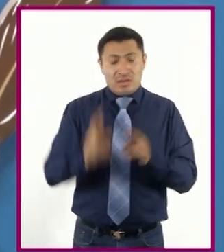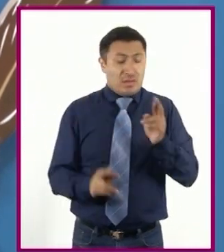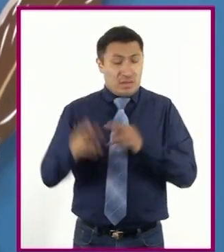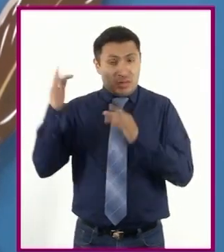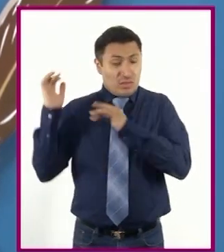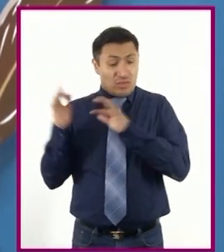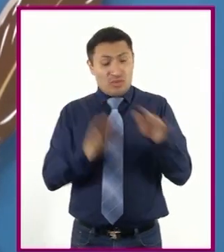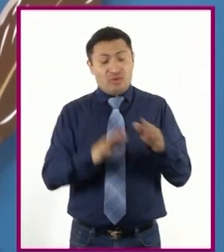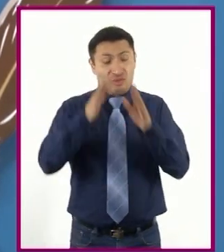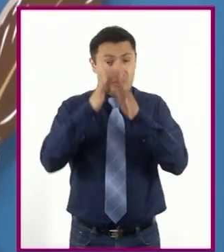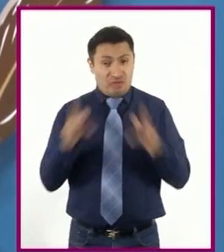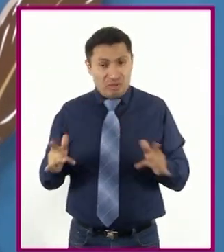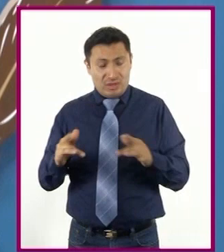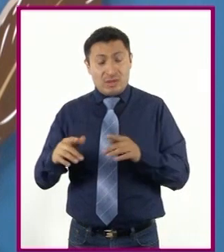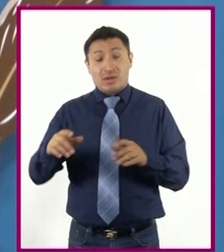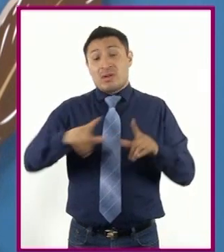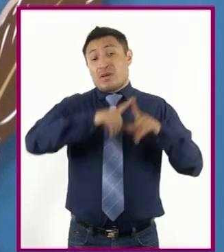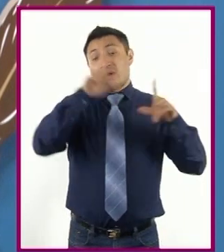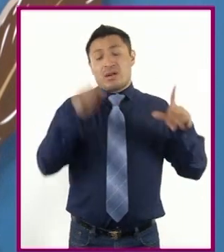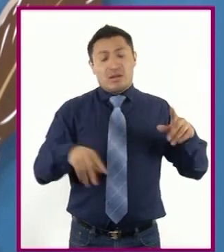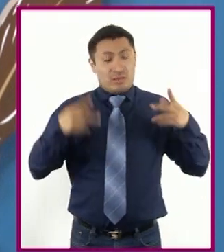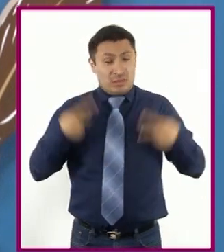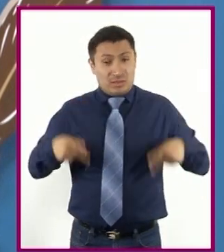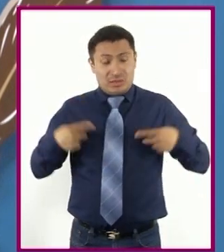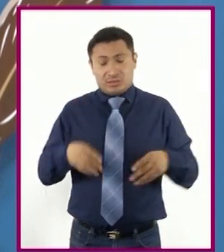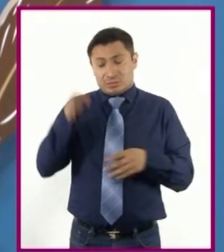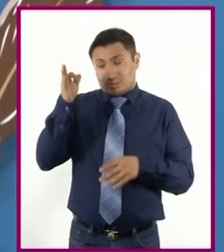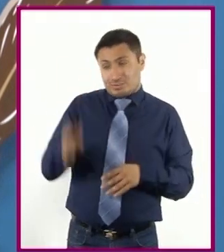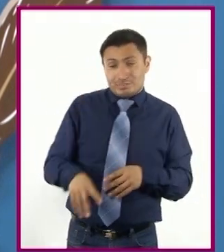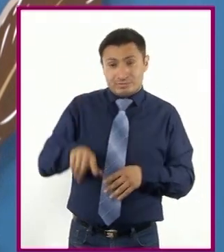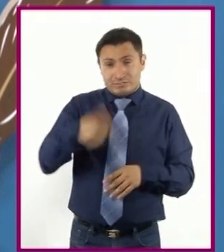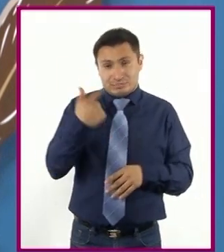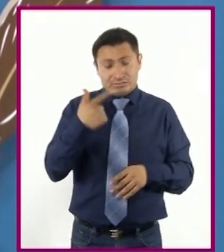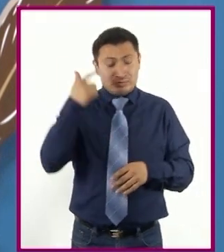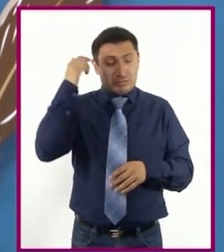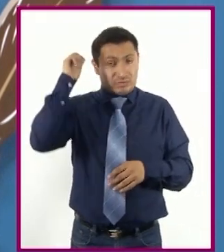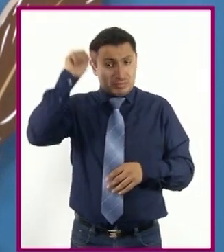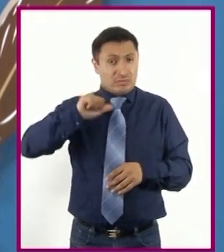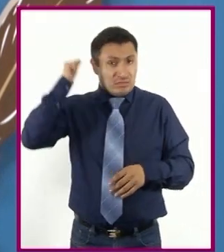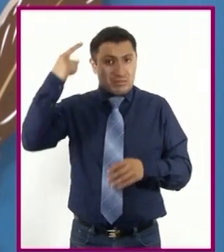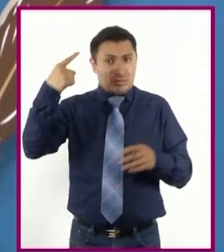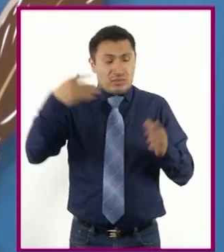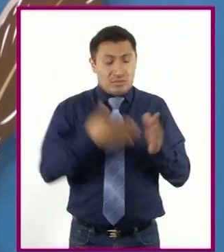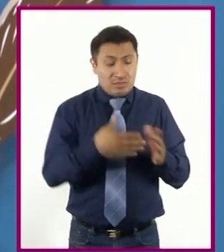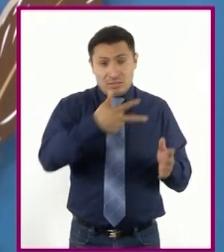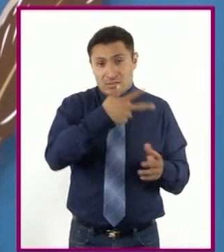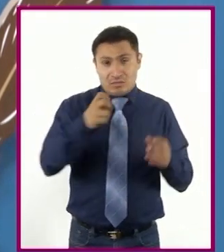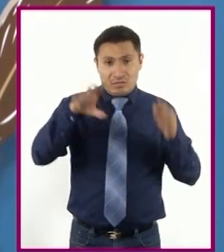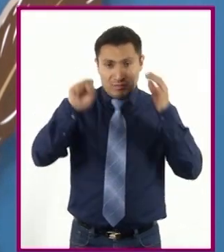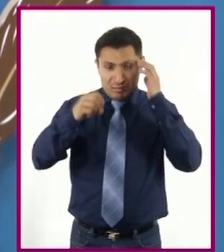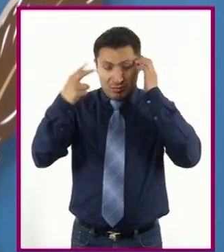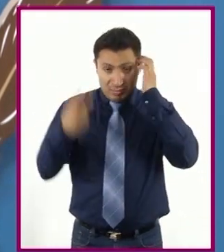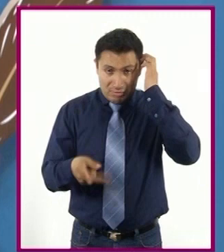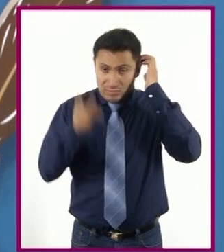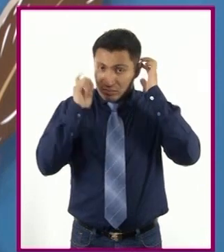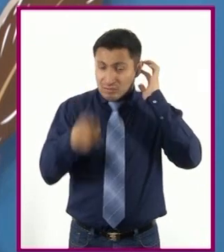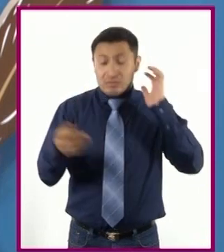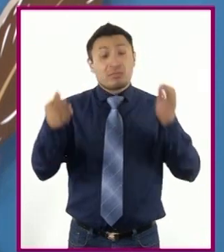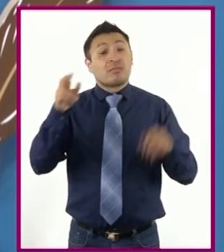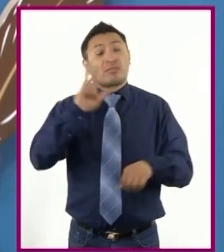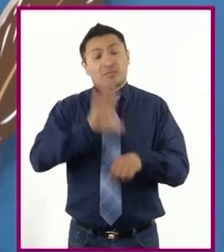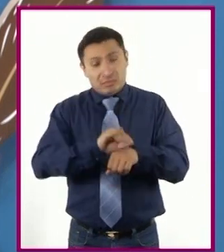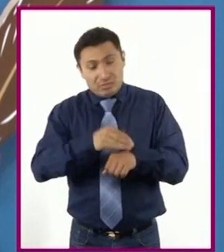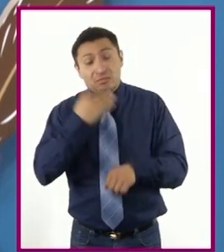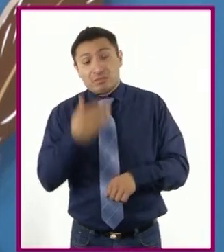geografía nacional, los pobladores se acogieron al decreto del 12 de abril de 1862, que los autorizaba